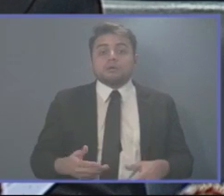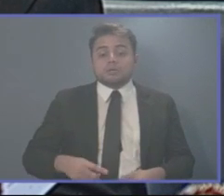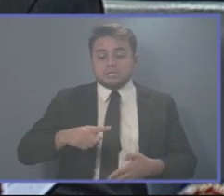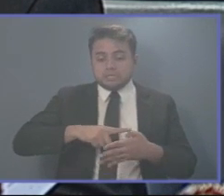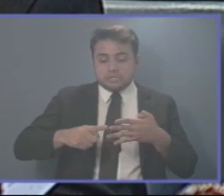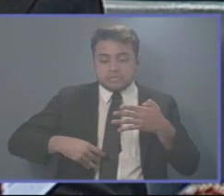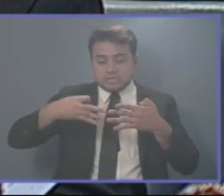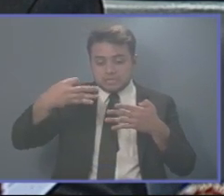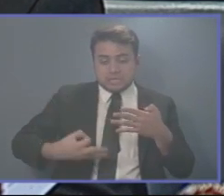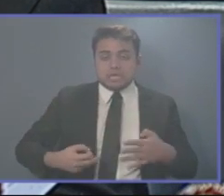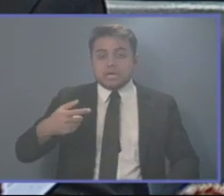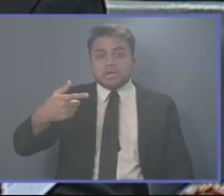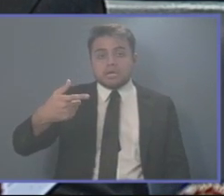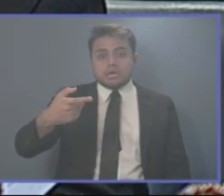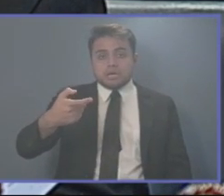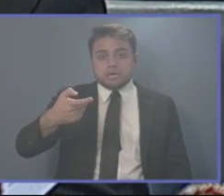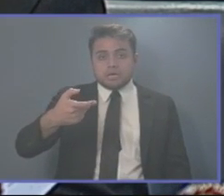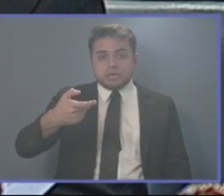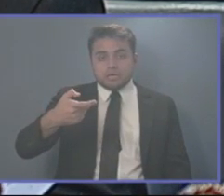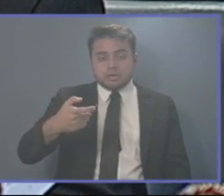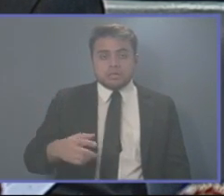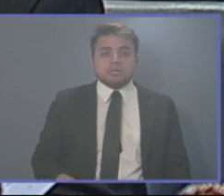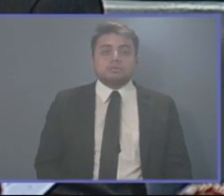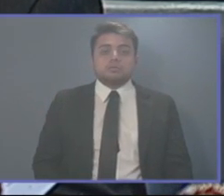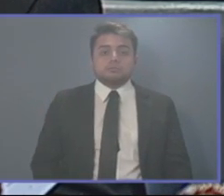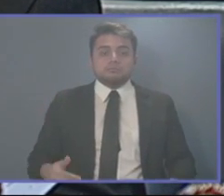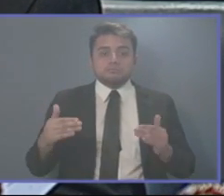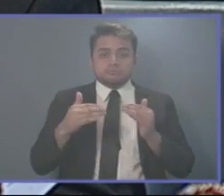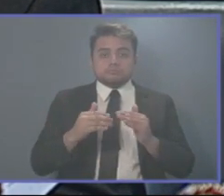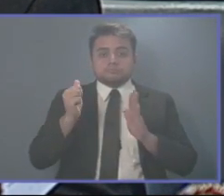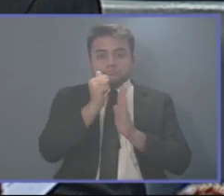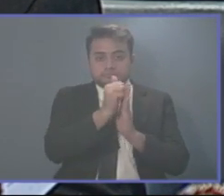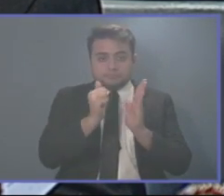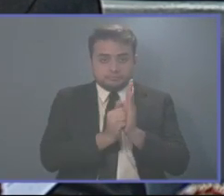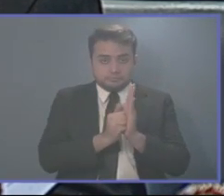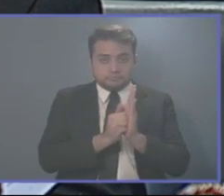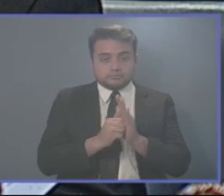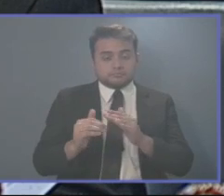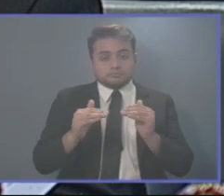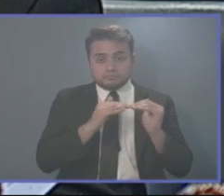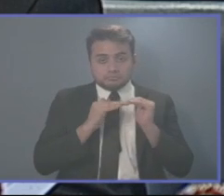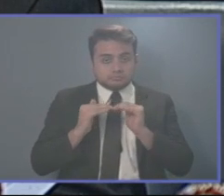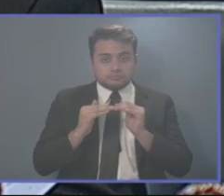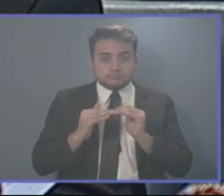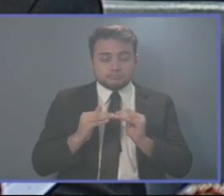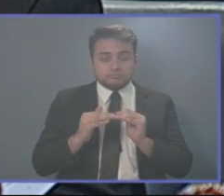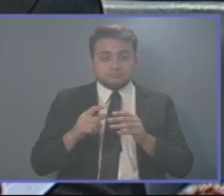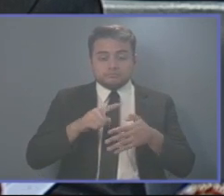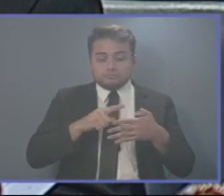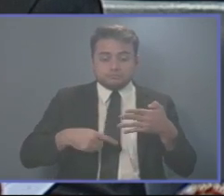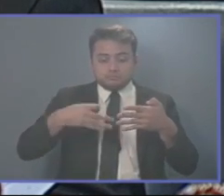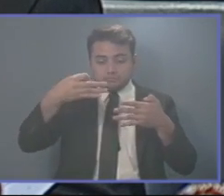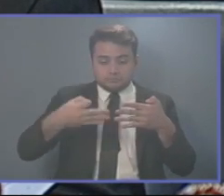y artículos similares y ley de la carrera militar